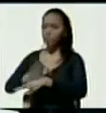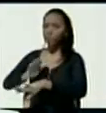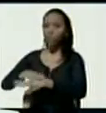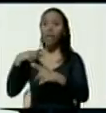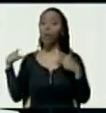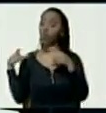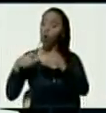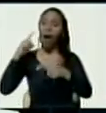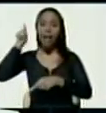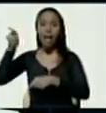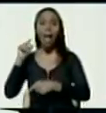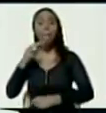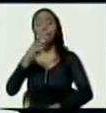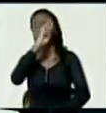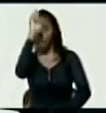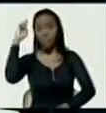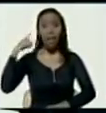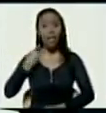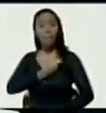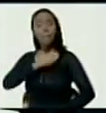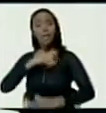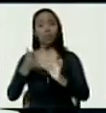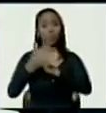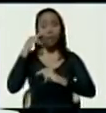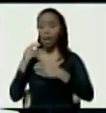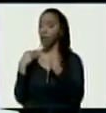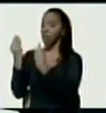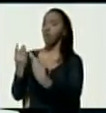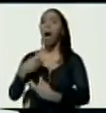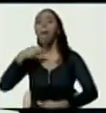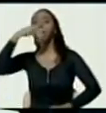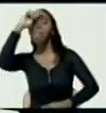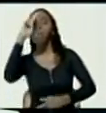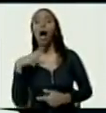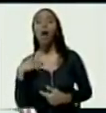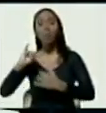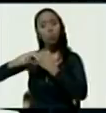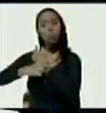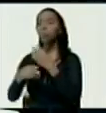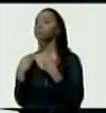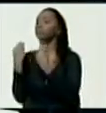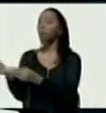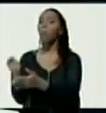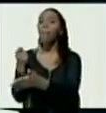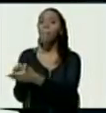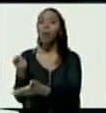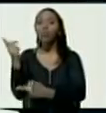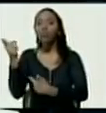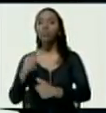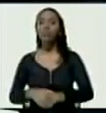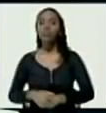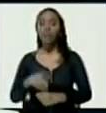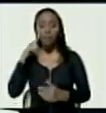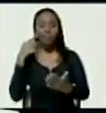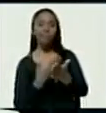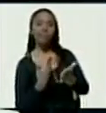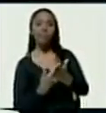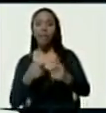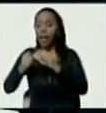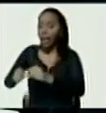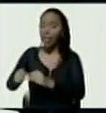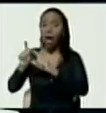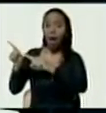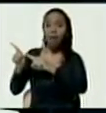Madrid, donde Alejandro Betancourt le entrega una plata al papá de Juan Guaidó, y en presencia de Giuliani queda, en